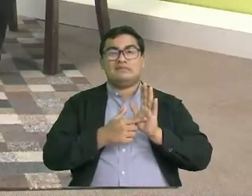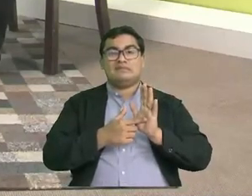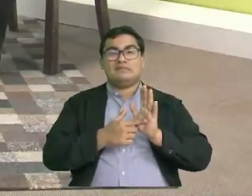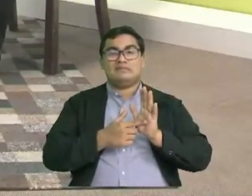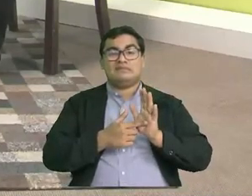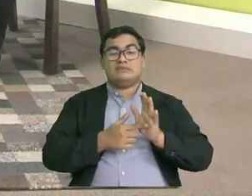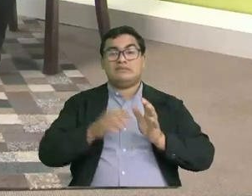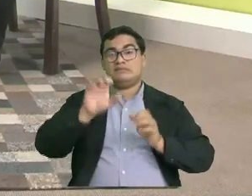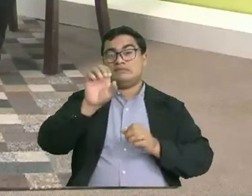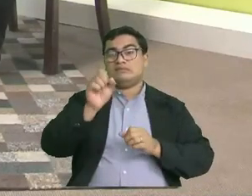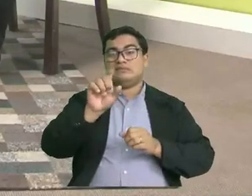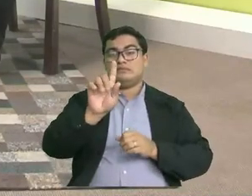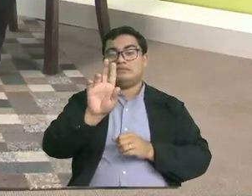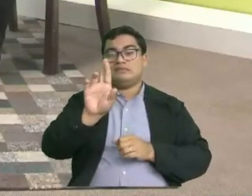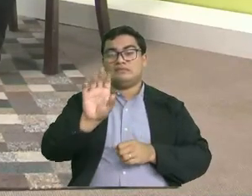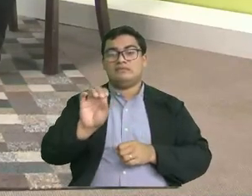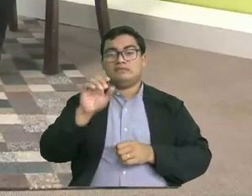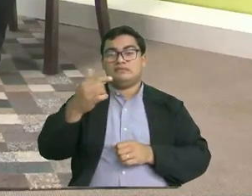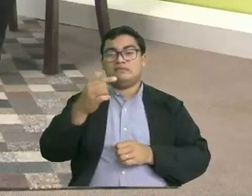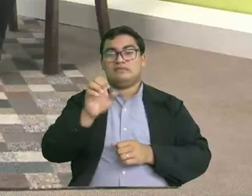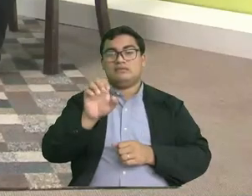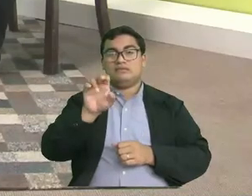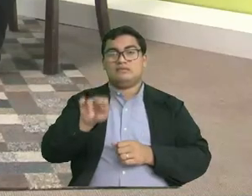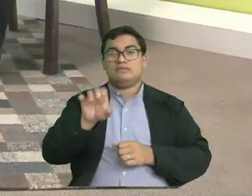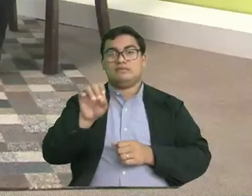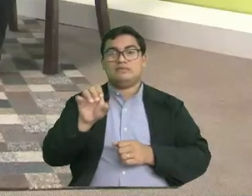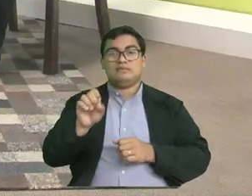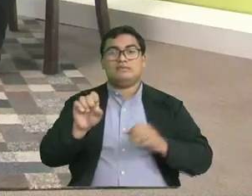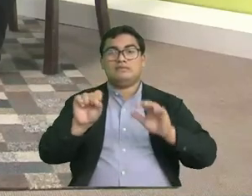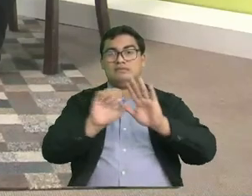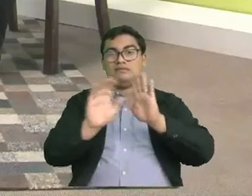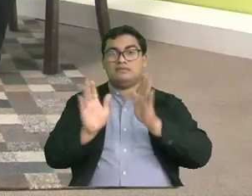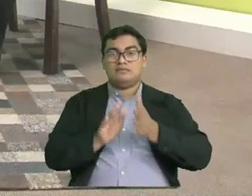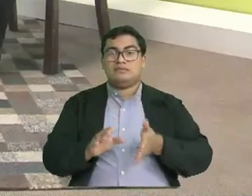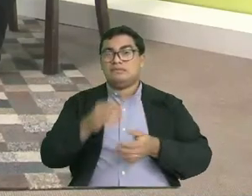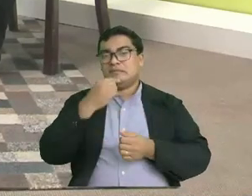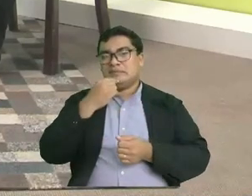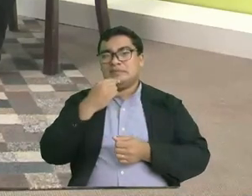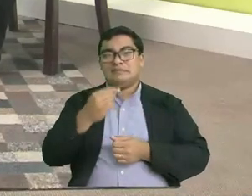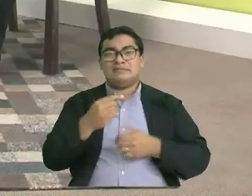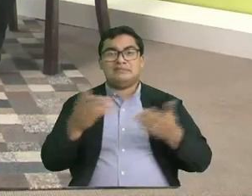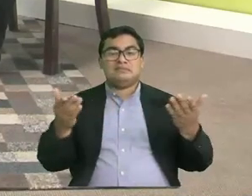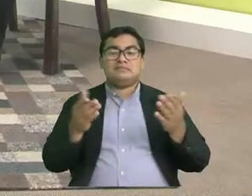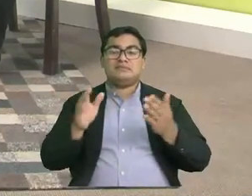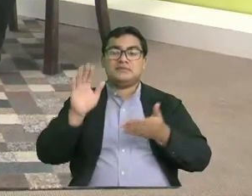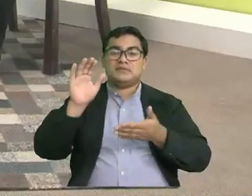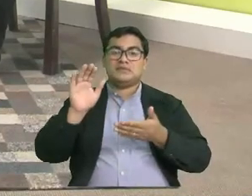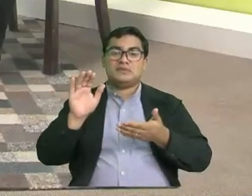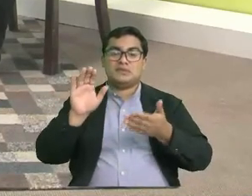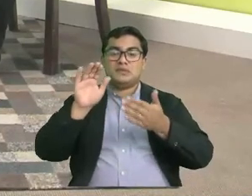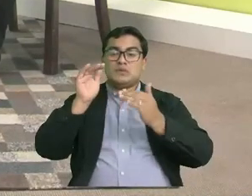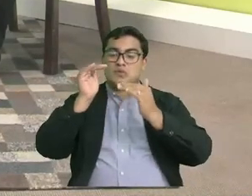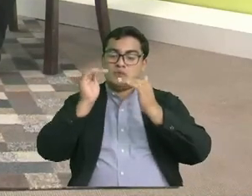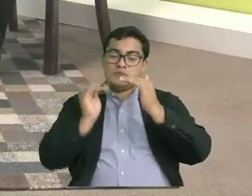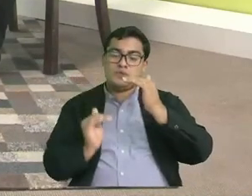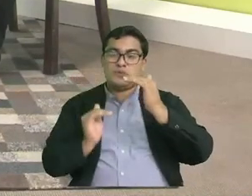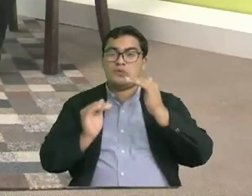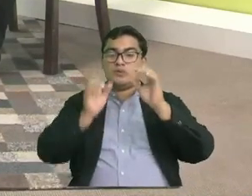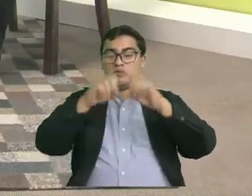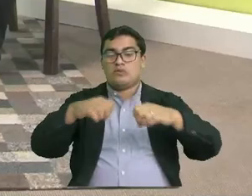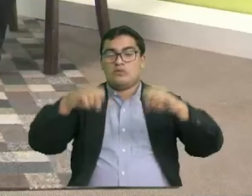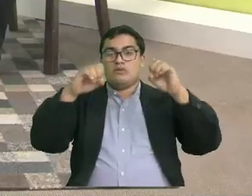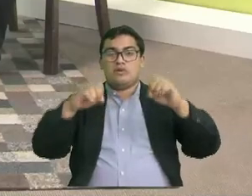Los estrógenos, más bien, que es la hormona femenina, están bajos porque los ovarios